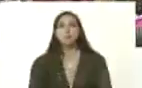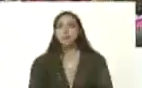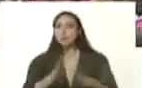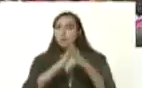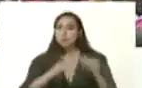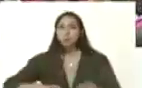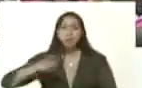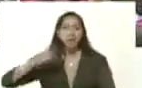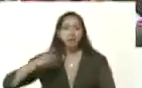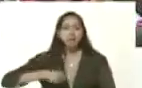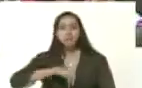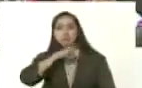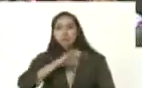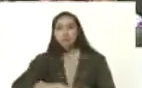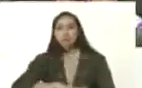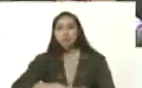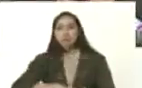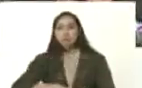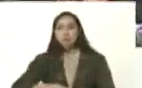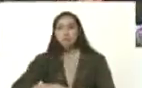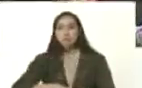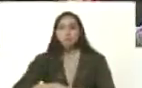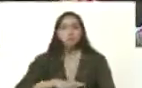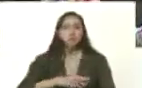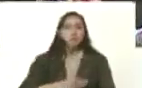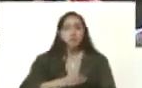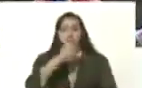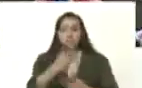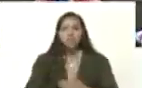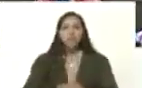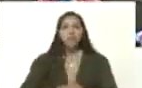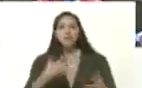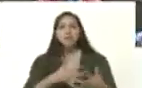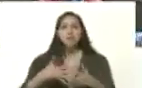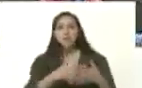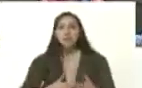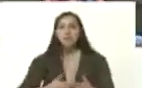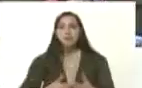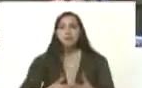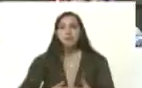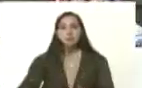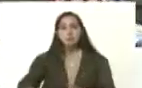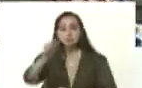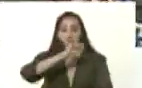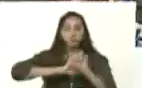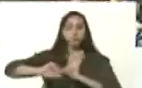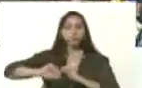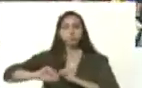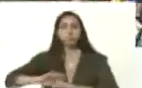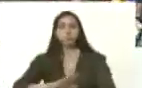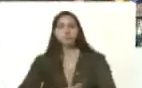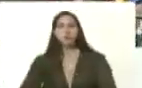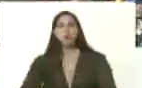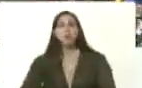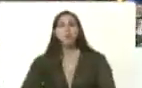histórica de pararse de frente al imperialismo. El imperialismo a los débiles los